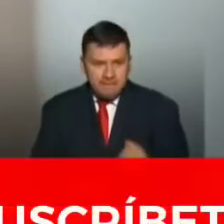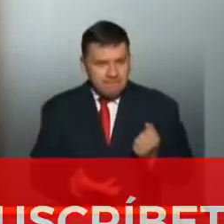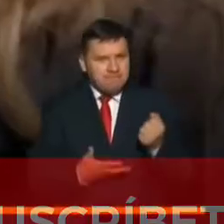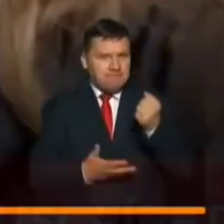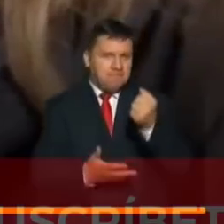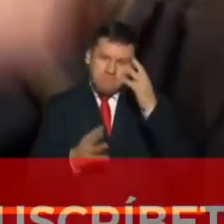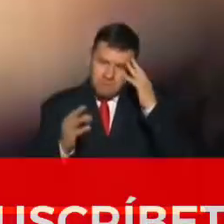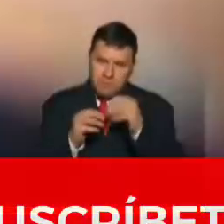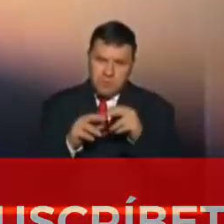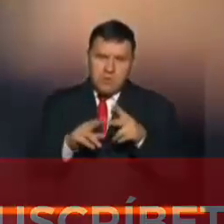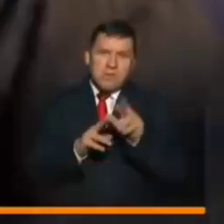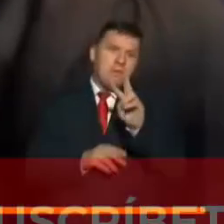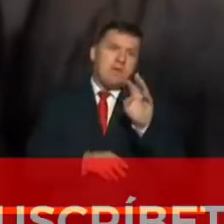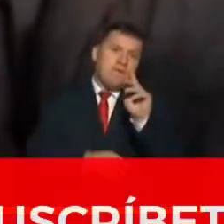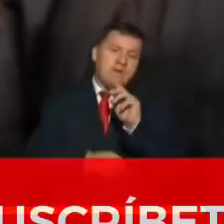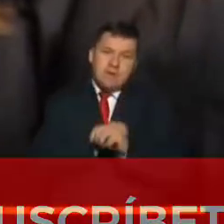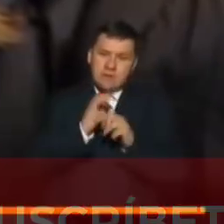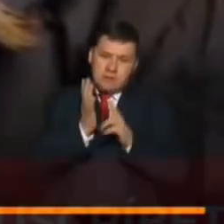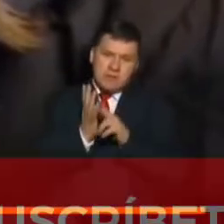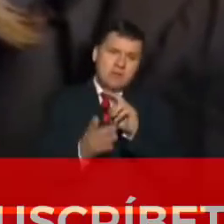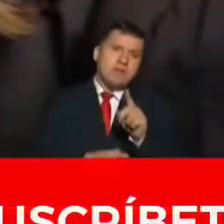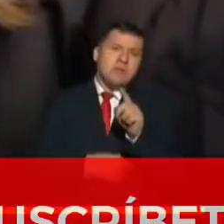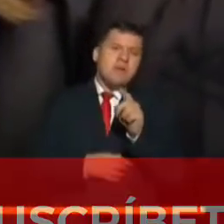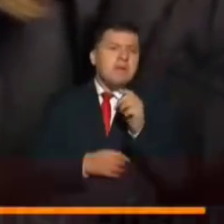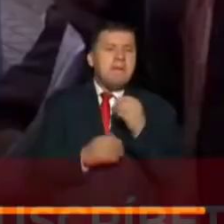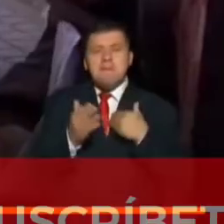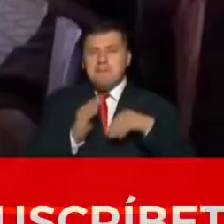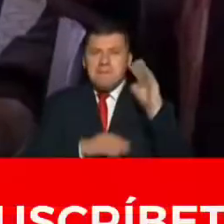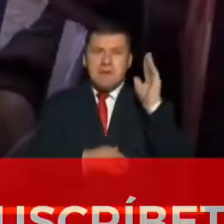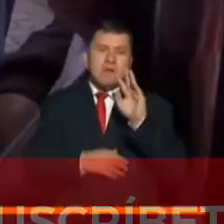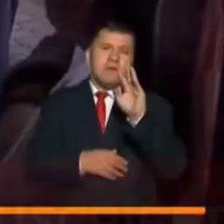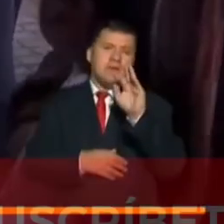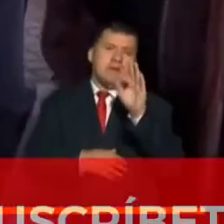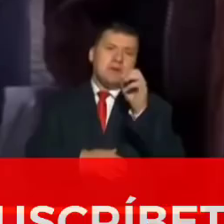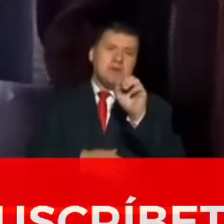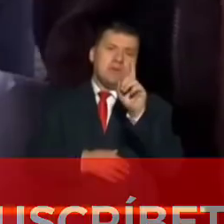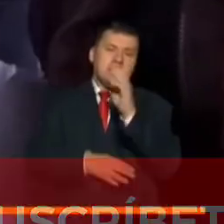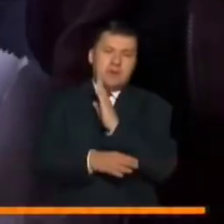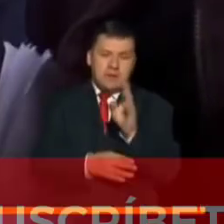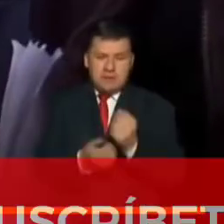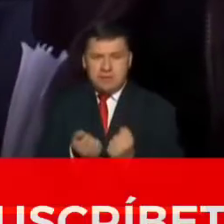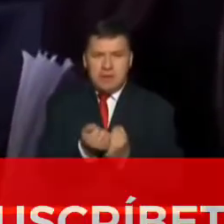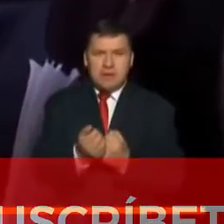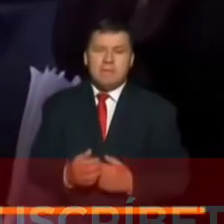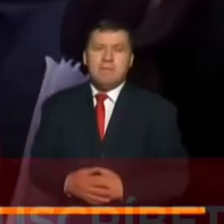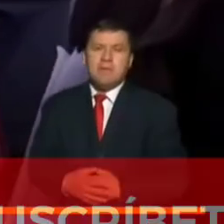inversión con corte a 28 de febrero de 2021 superó los 3,1 billones de pesos.